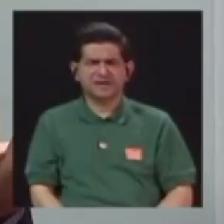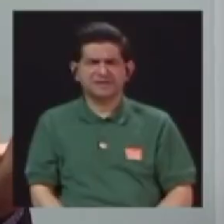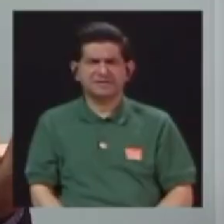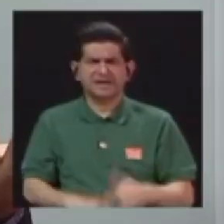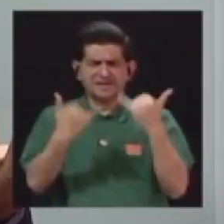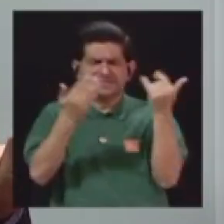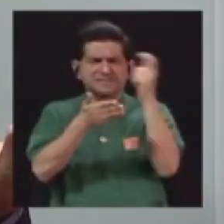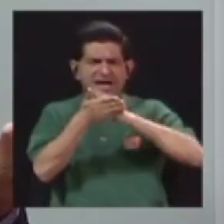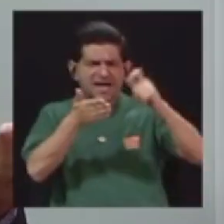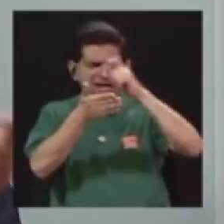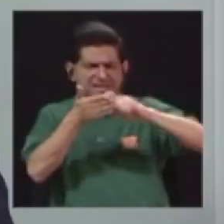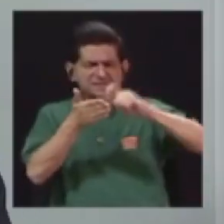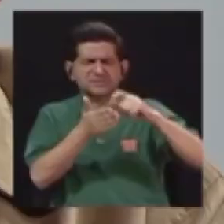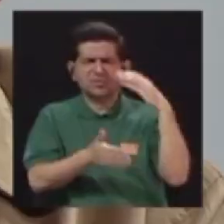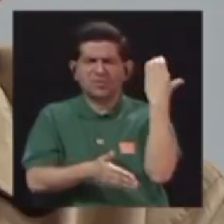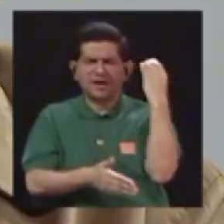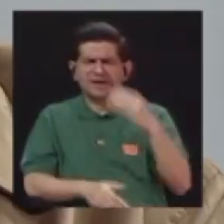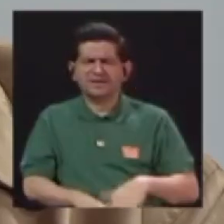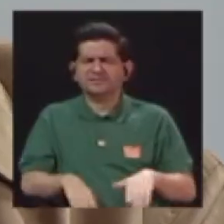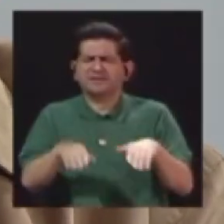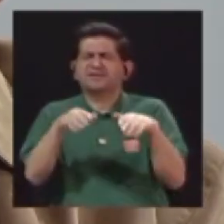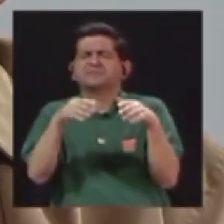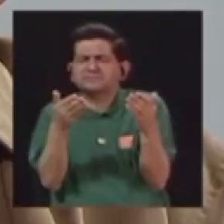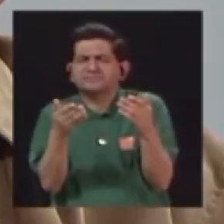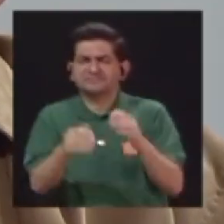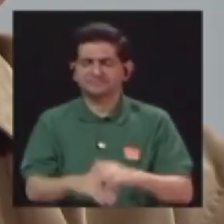entró a la escuela primaria en Cartago.